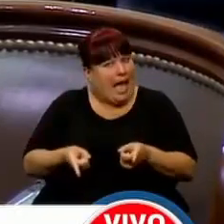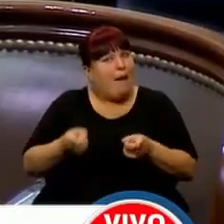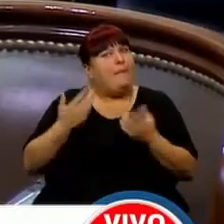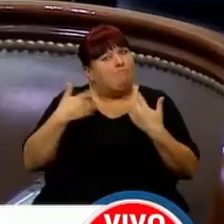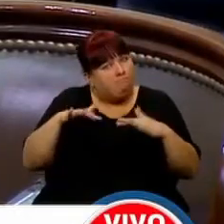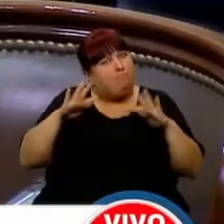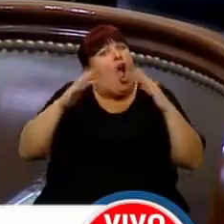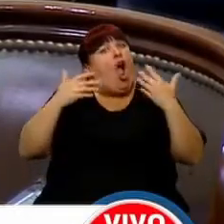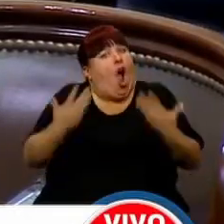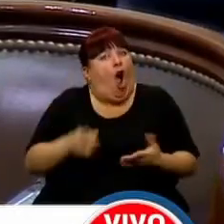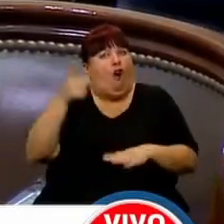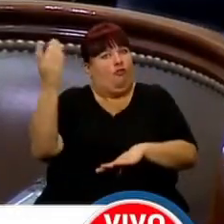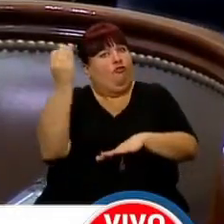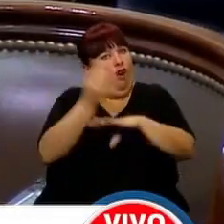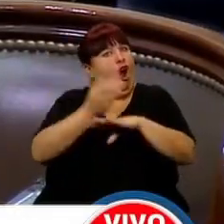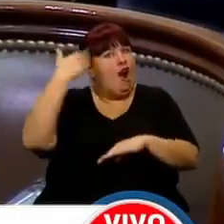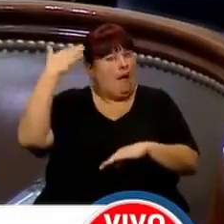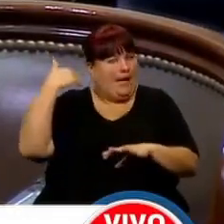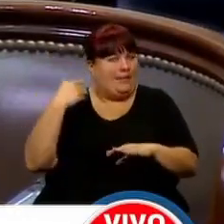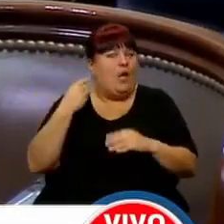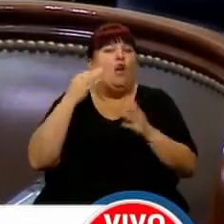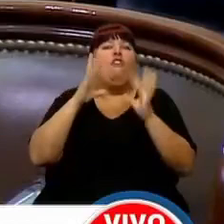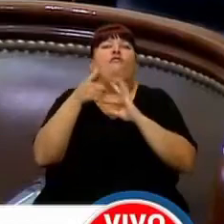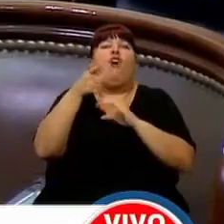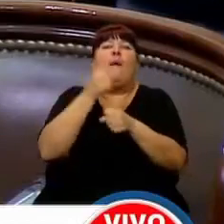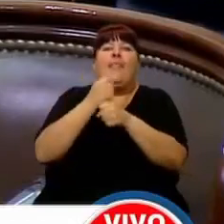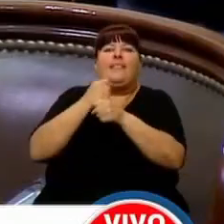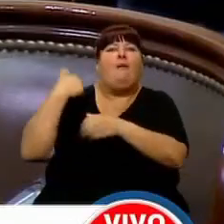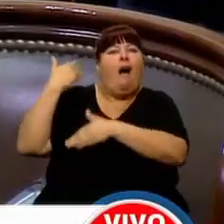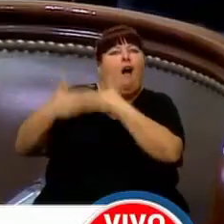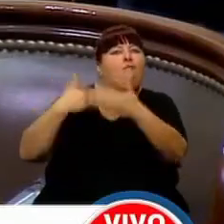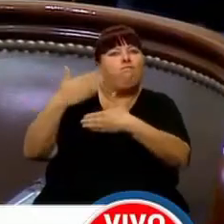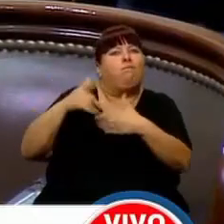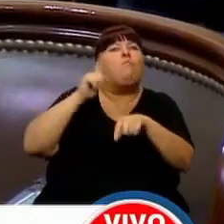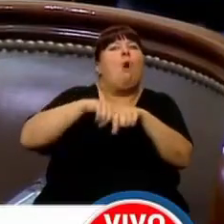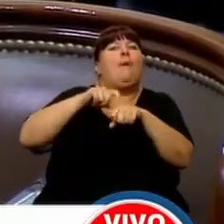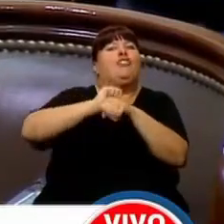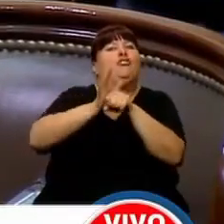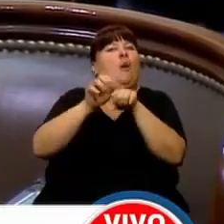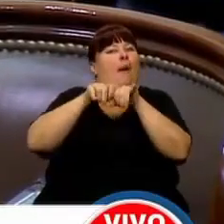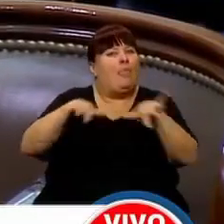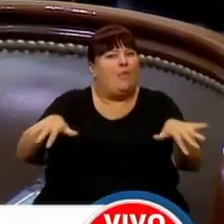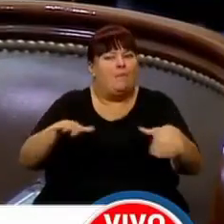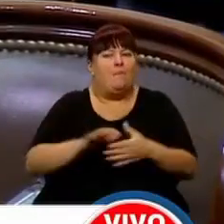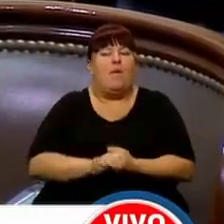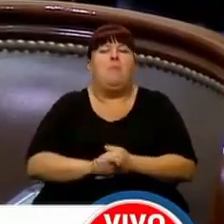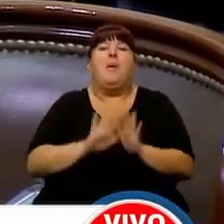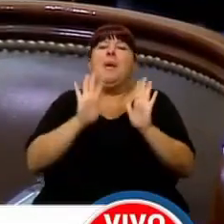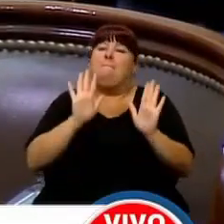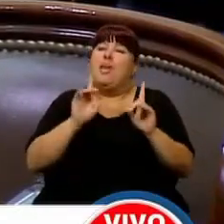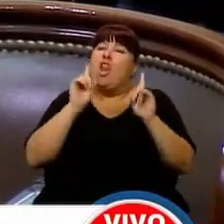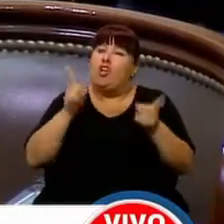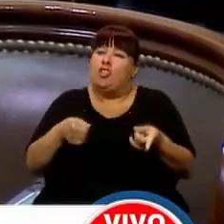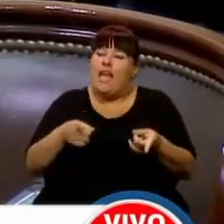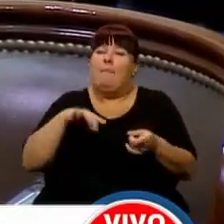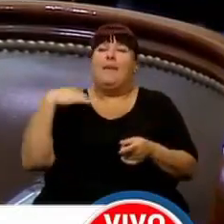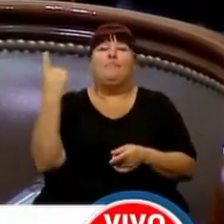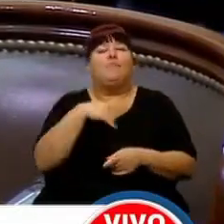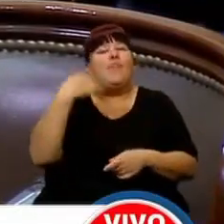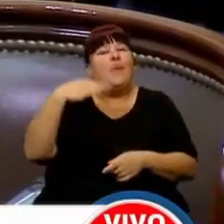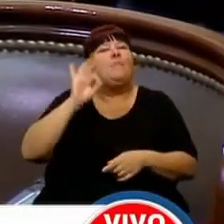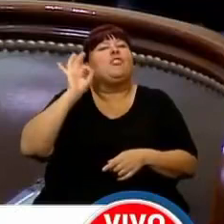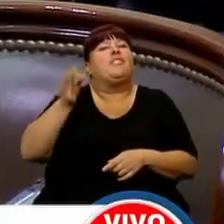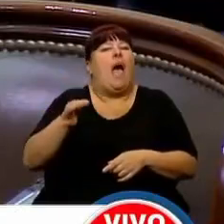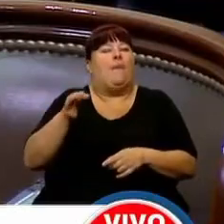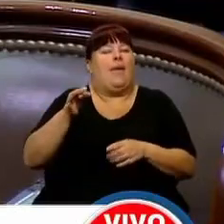bastante conforme con usted por el trabajo que hemos realizado en pandemia. Pero creo que tenemos que tener la capacidad